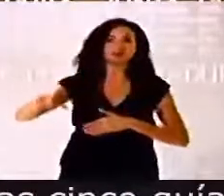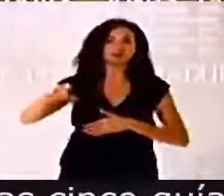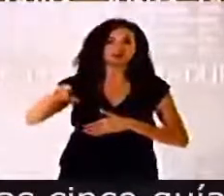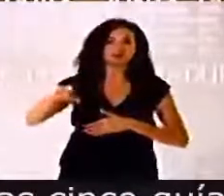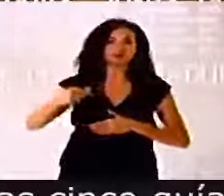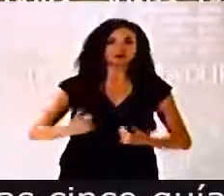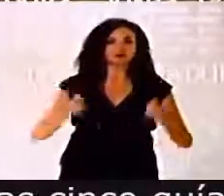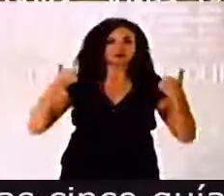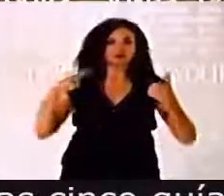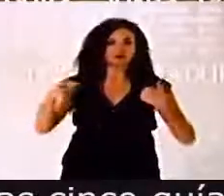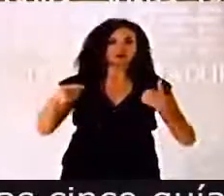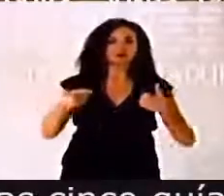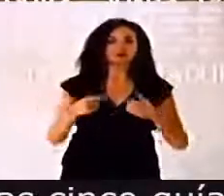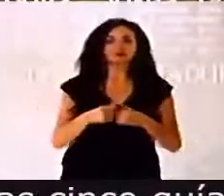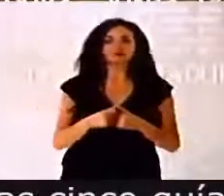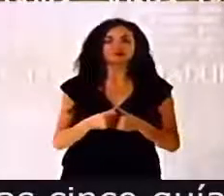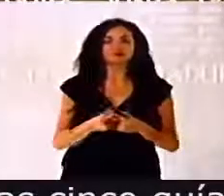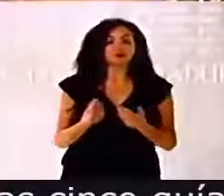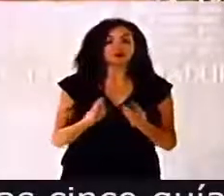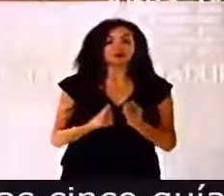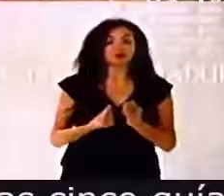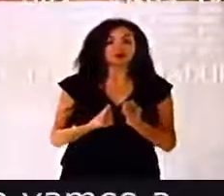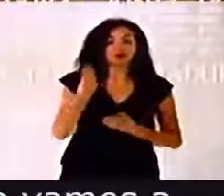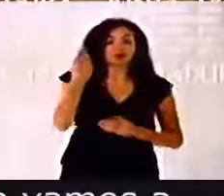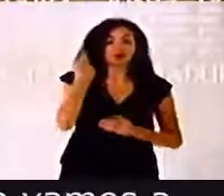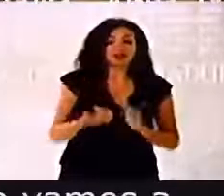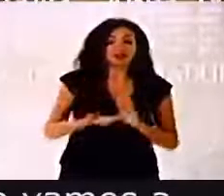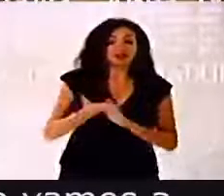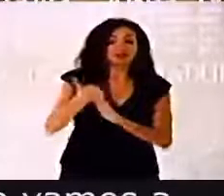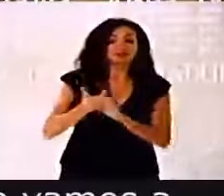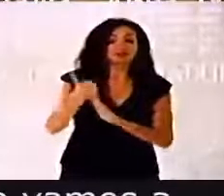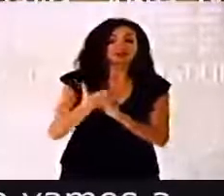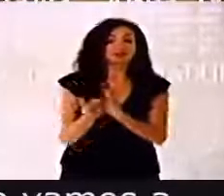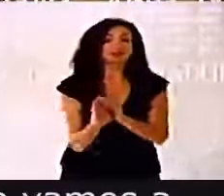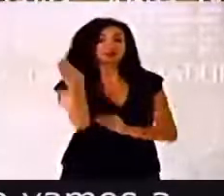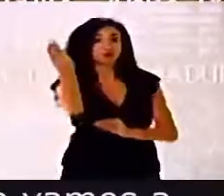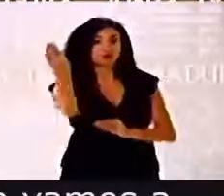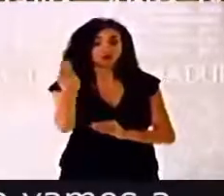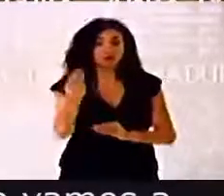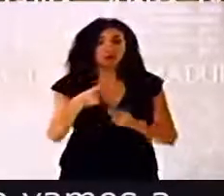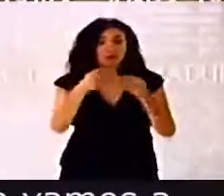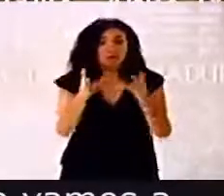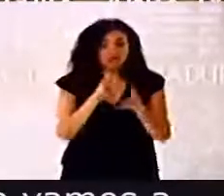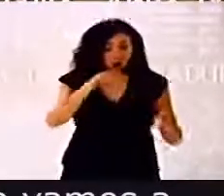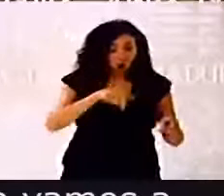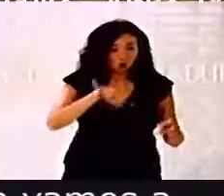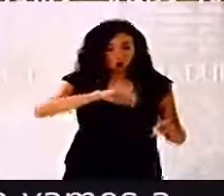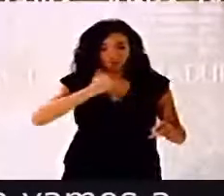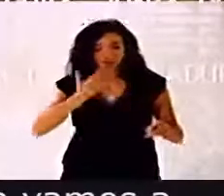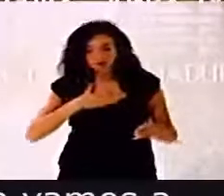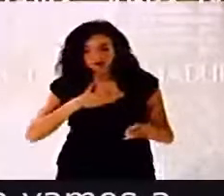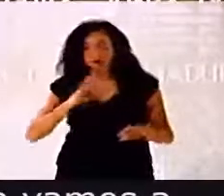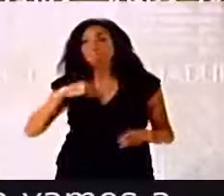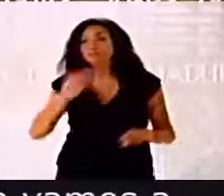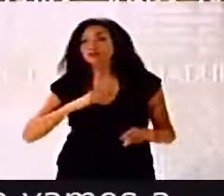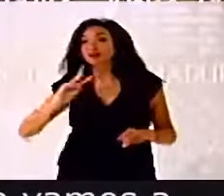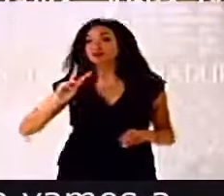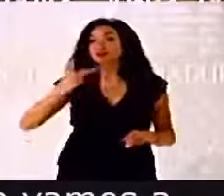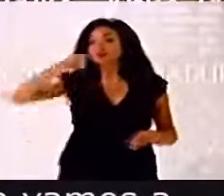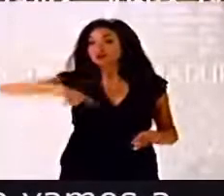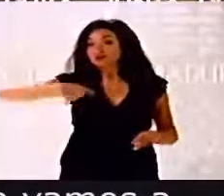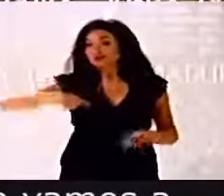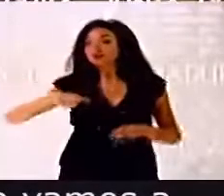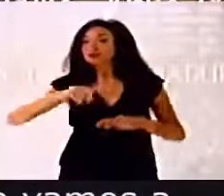vamos a sacar en los próximos días. Creo que la de piscina va a estar hoy o mañana. Mañana el vicepresidente segundo volverá a